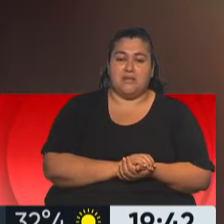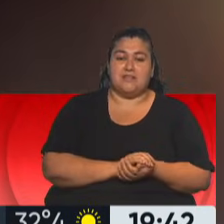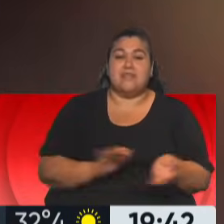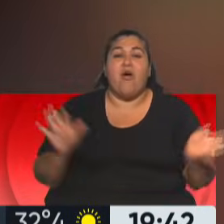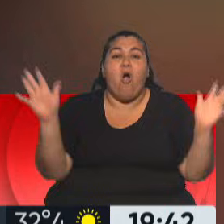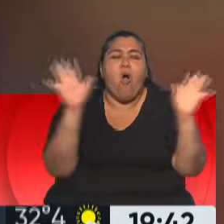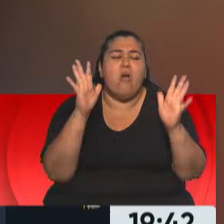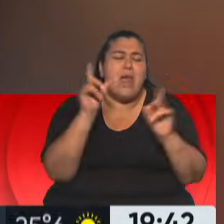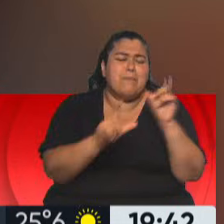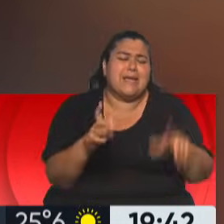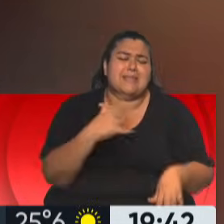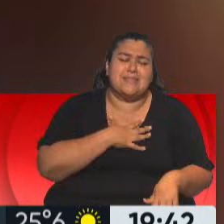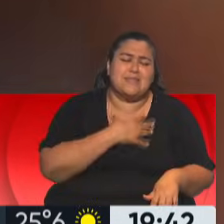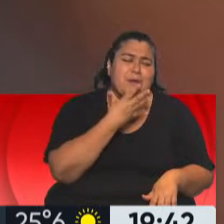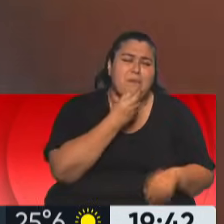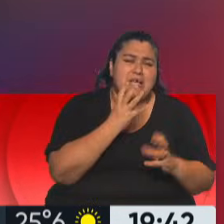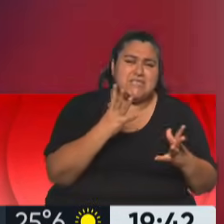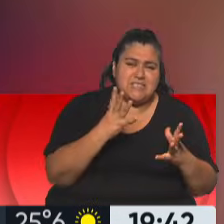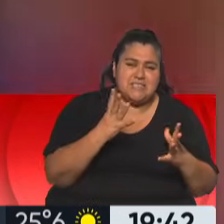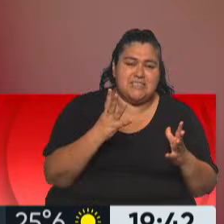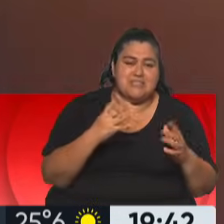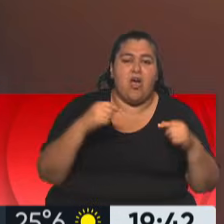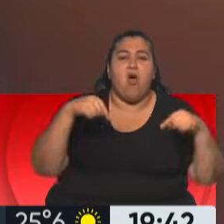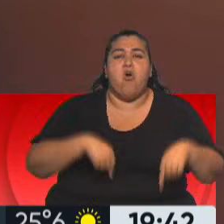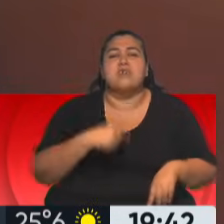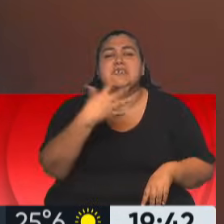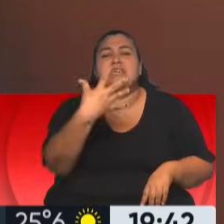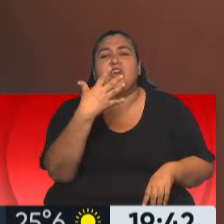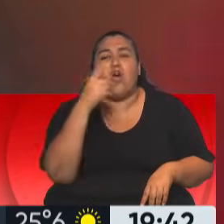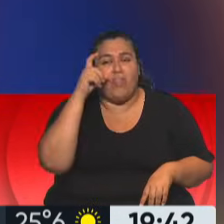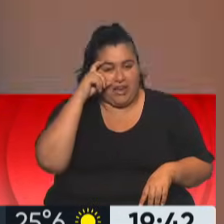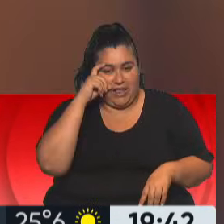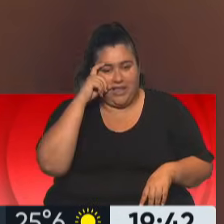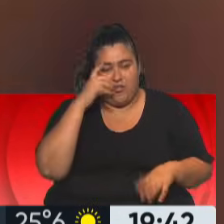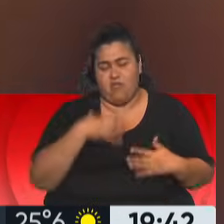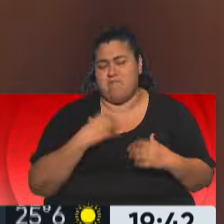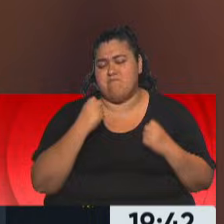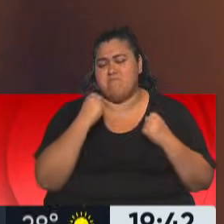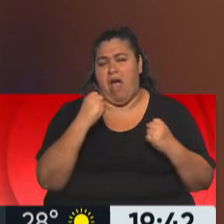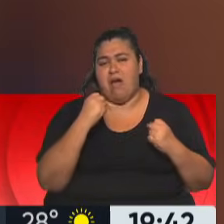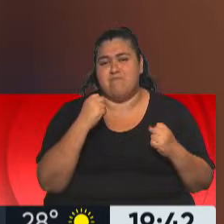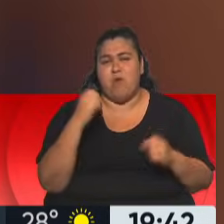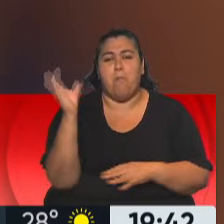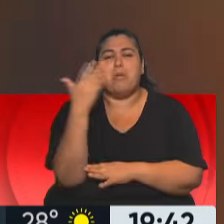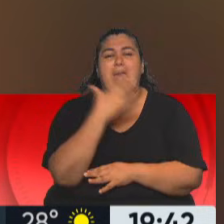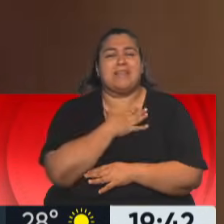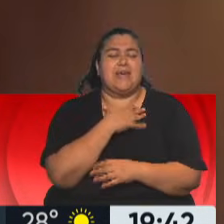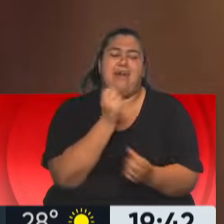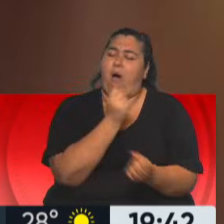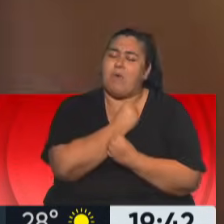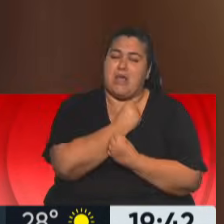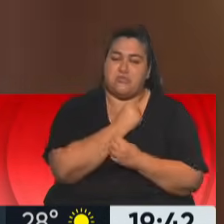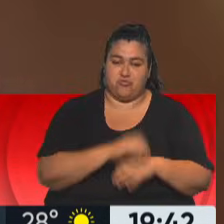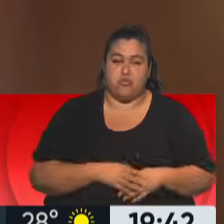Hola mi gente bella, hoy 5 de enero, más que nunca abrazada mi bandera.